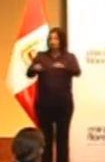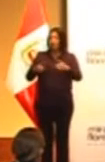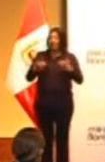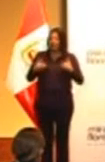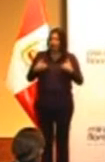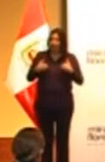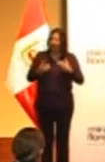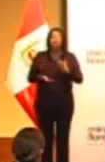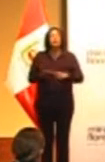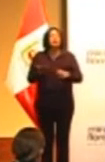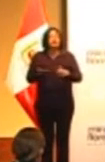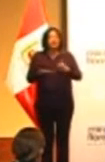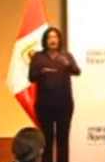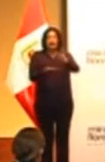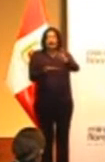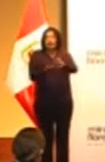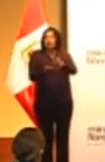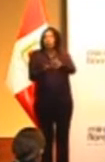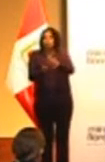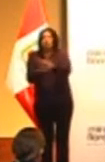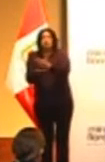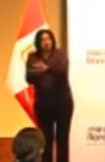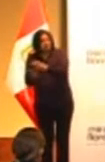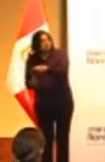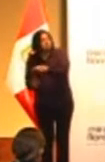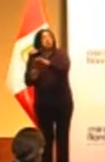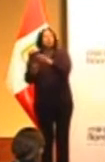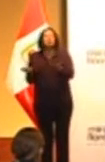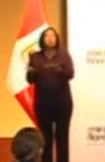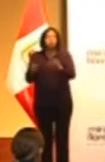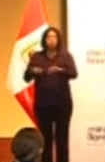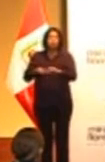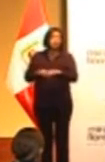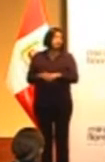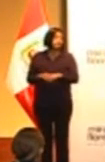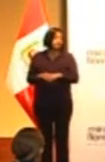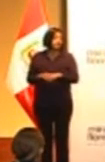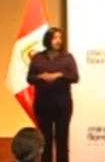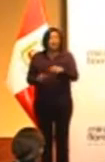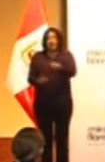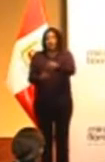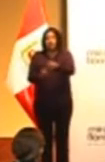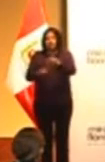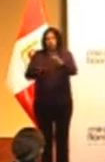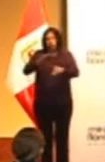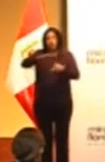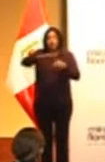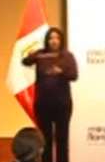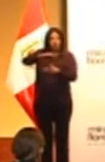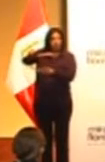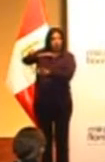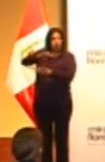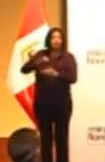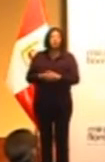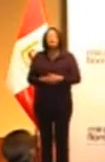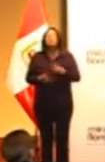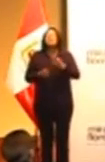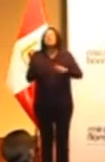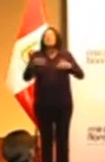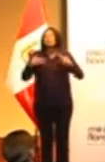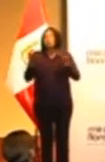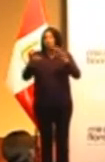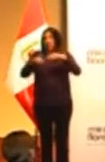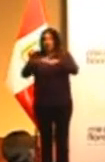tener estacionamientos privilegiados en los niveles del mismo estacionamiento subterráneo. Para